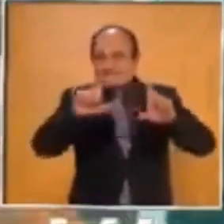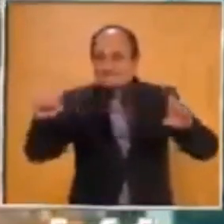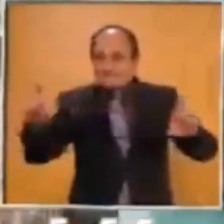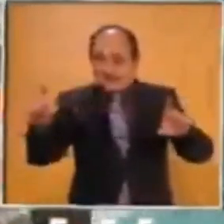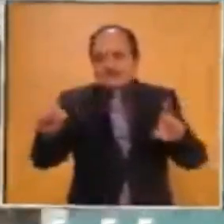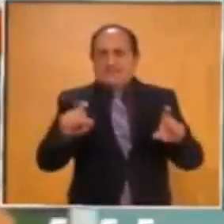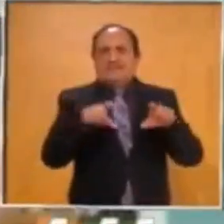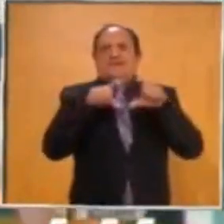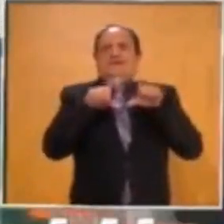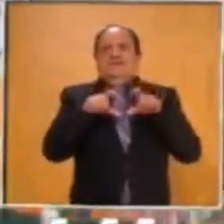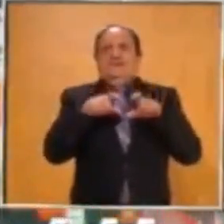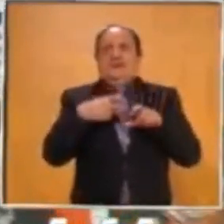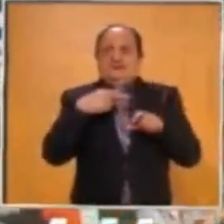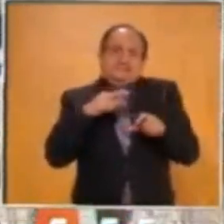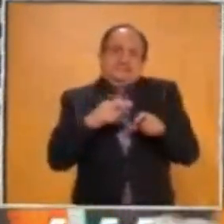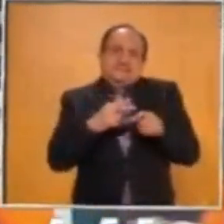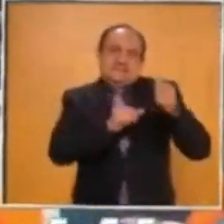narrador.